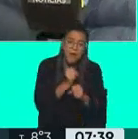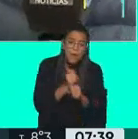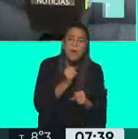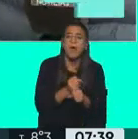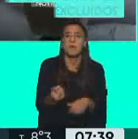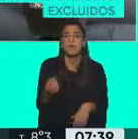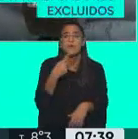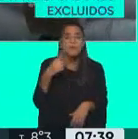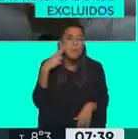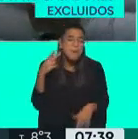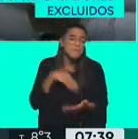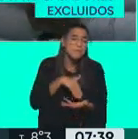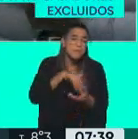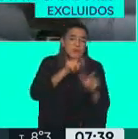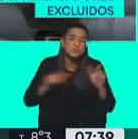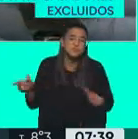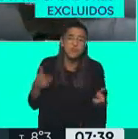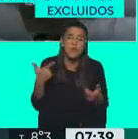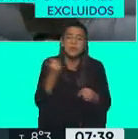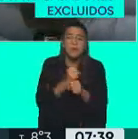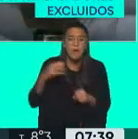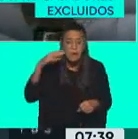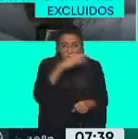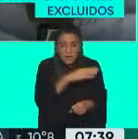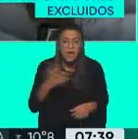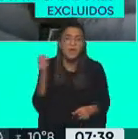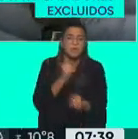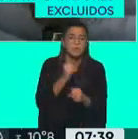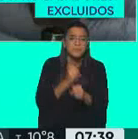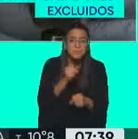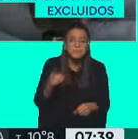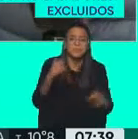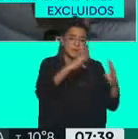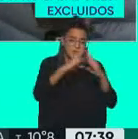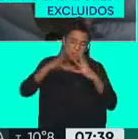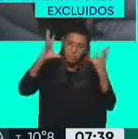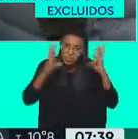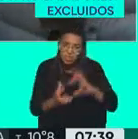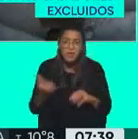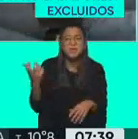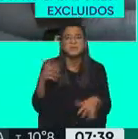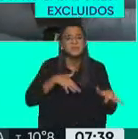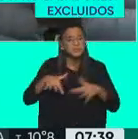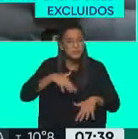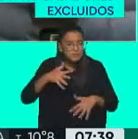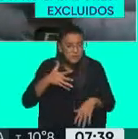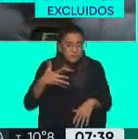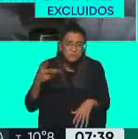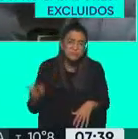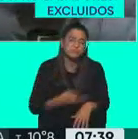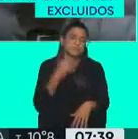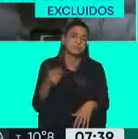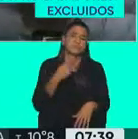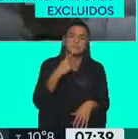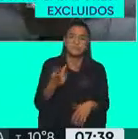argentinos que están en la informalidad, informalidad laboral, informalidad habitacional, en situaciones de precariedad. Salario